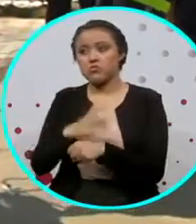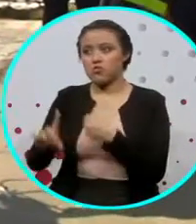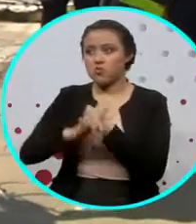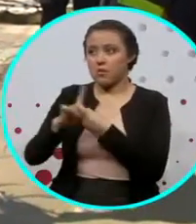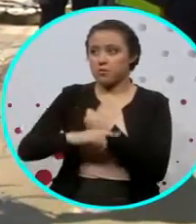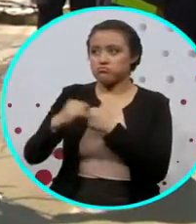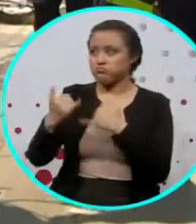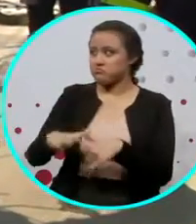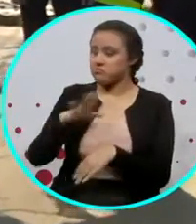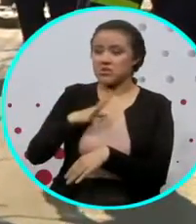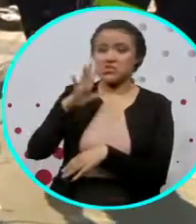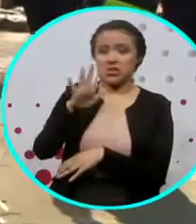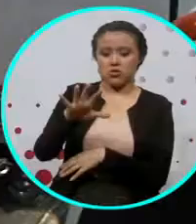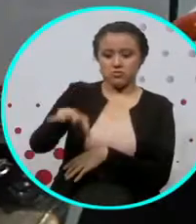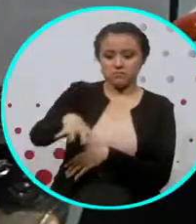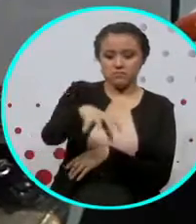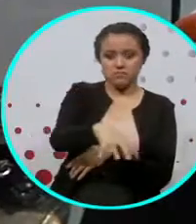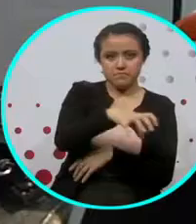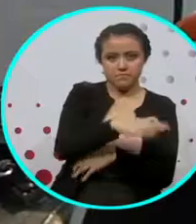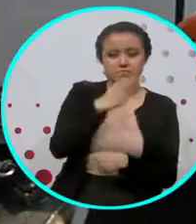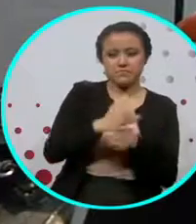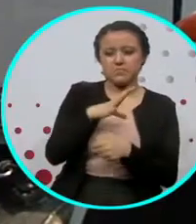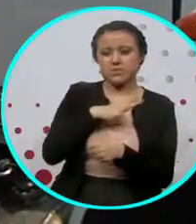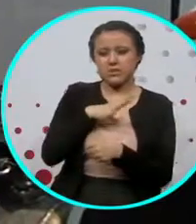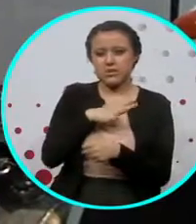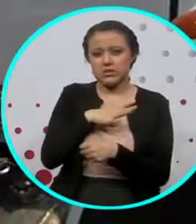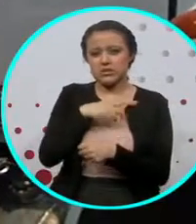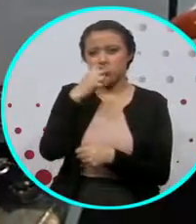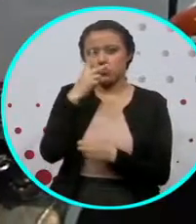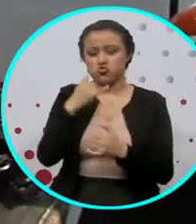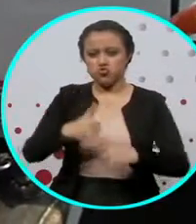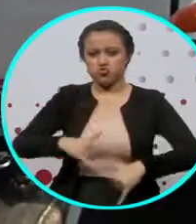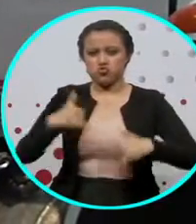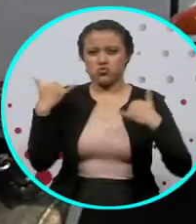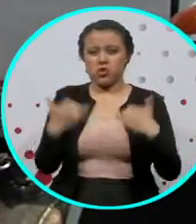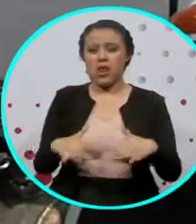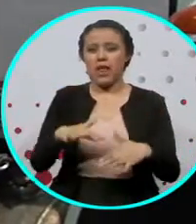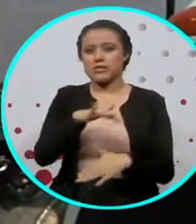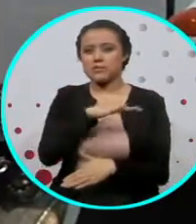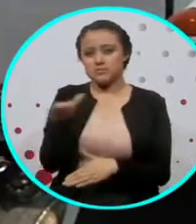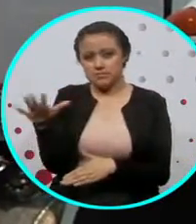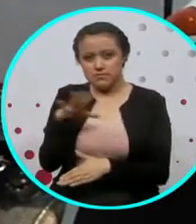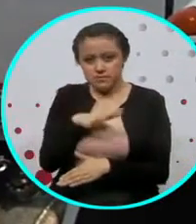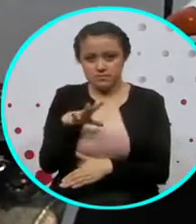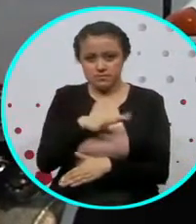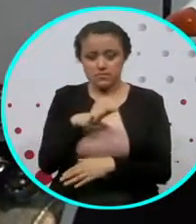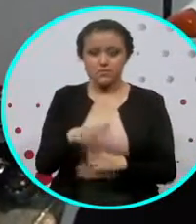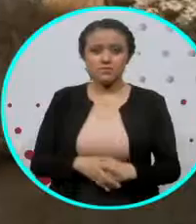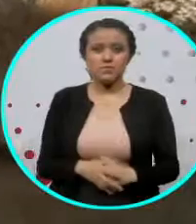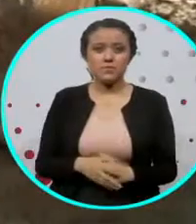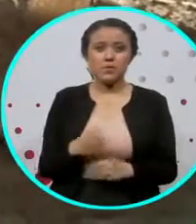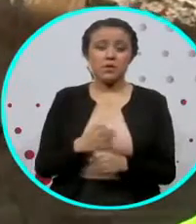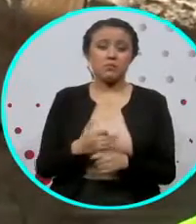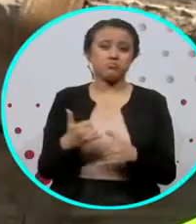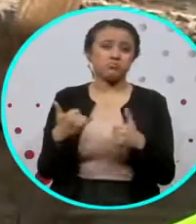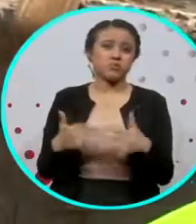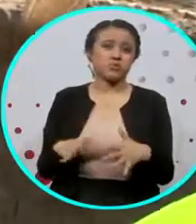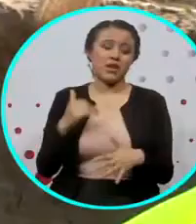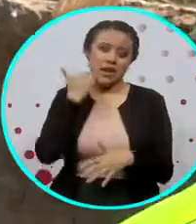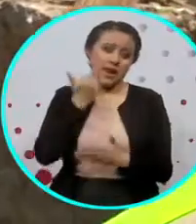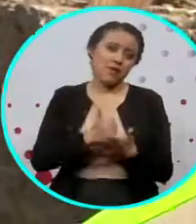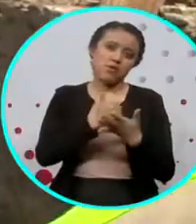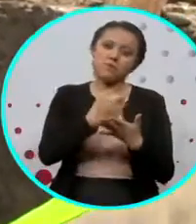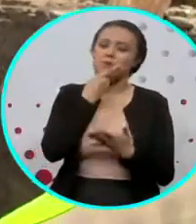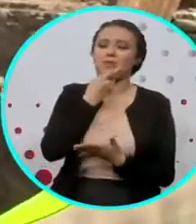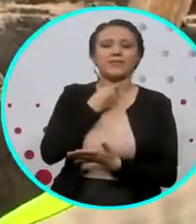vialidad. Son 5 estructuras que aproximadamente son 2,5 toneladas de lo que pesan. Yo quería ayudar,